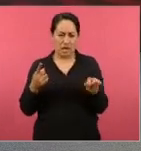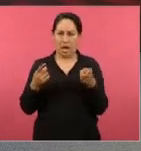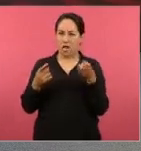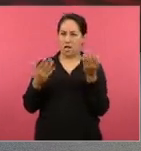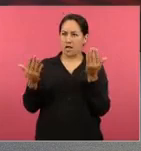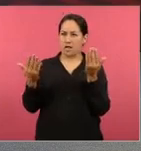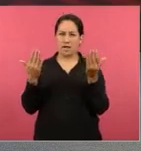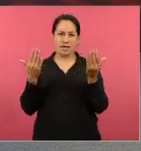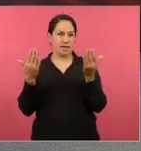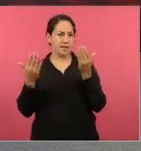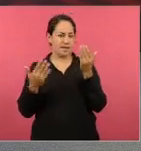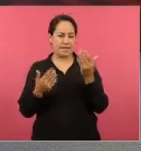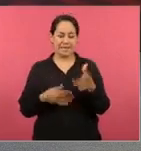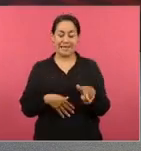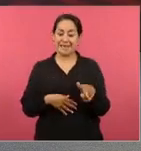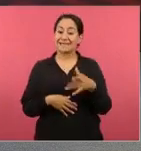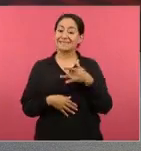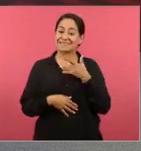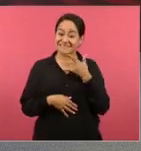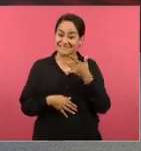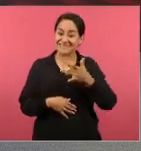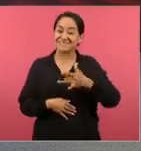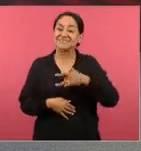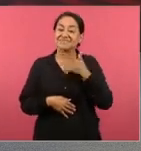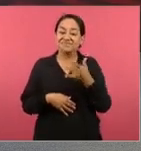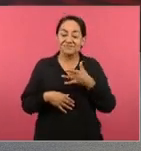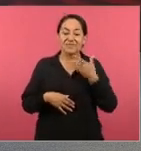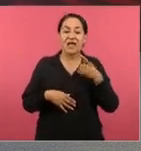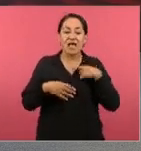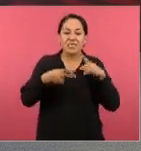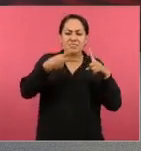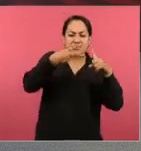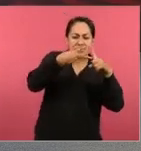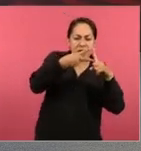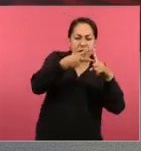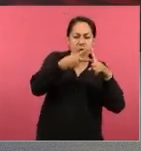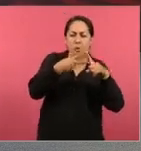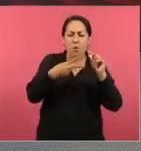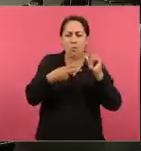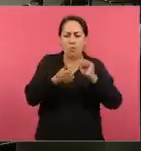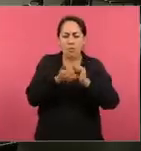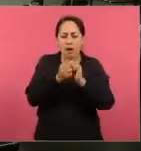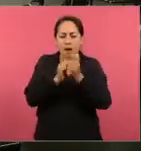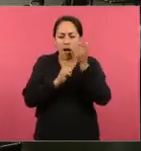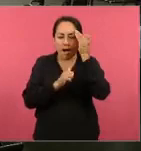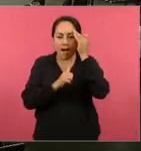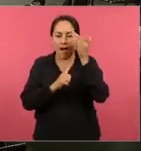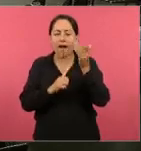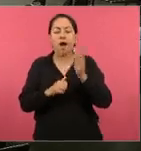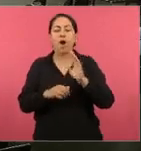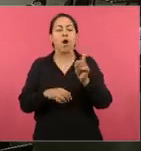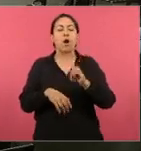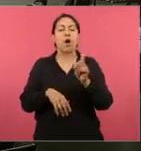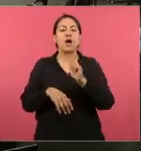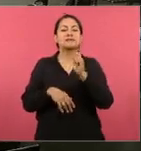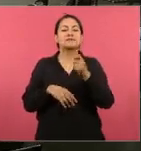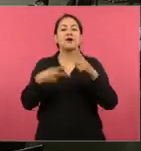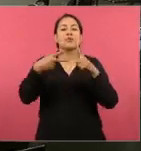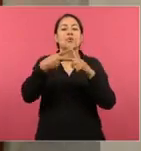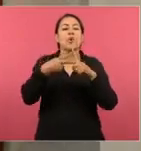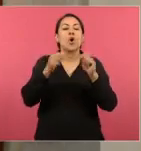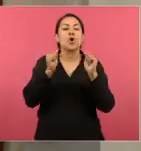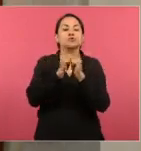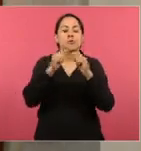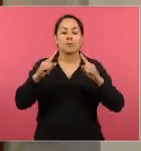es pero ni me dice que es triángulo. Avanzará un poco el tiempo y después me dirá que es el que tiene picos. Ah, bueno, pues